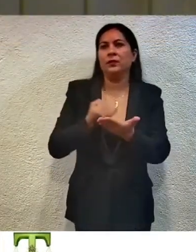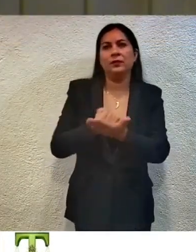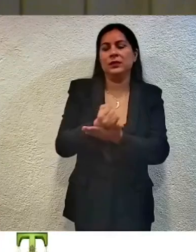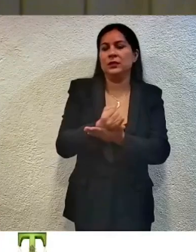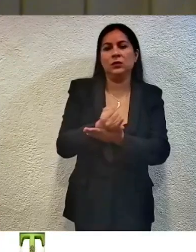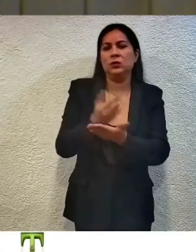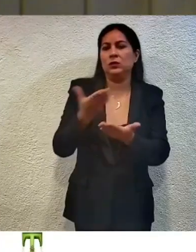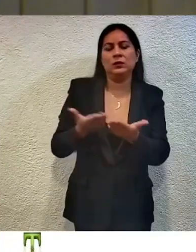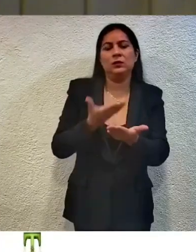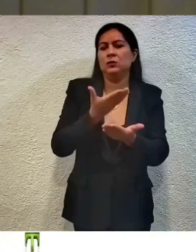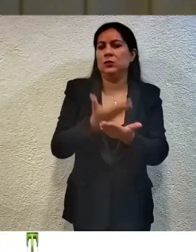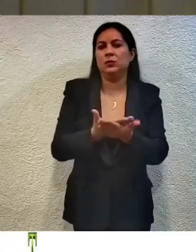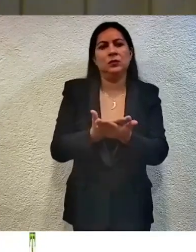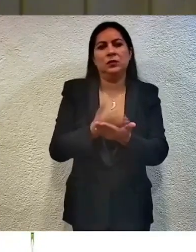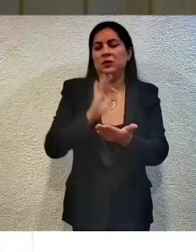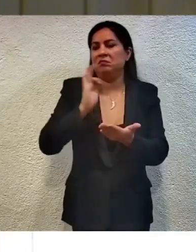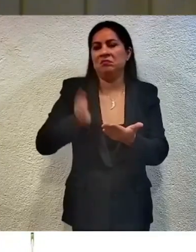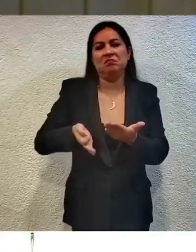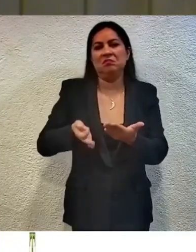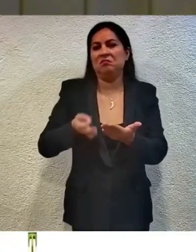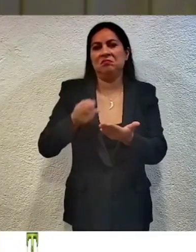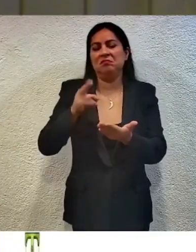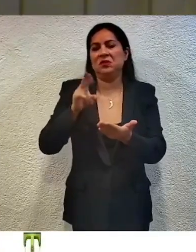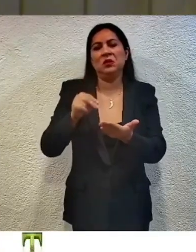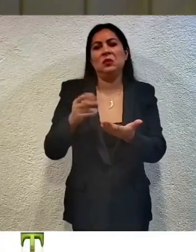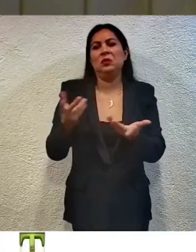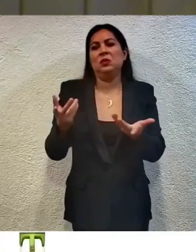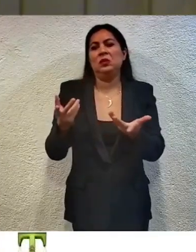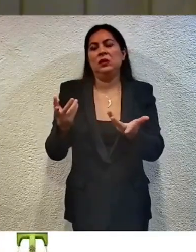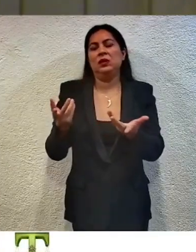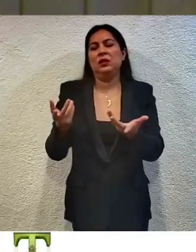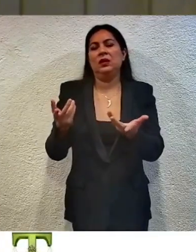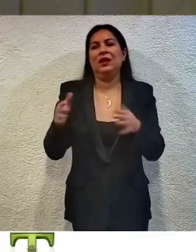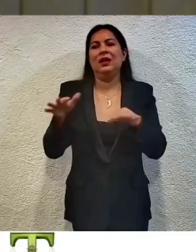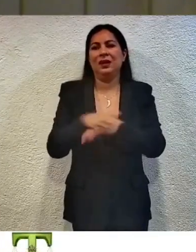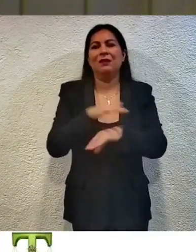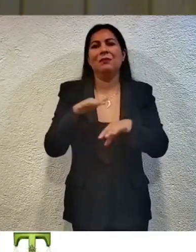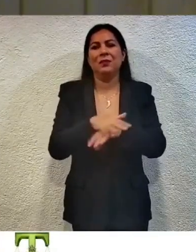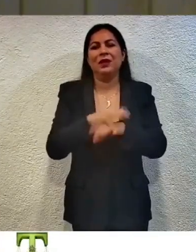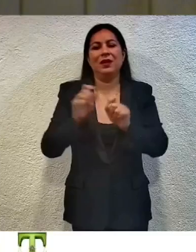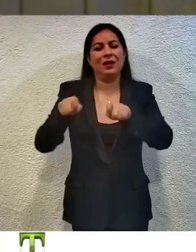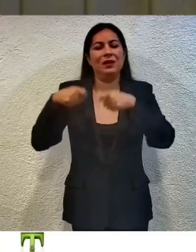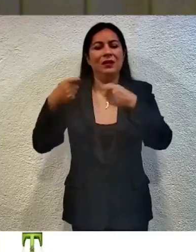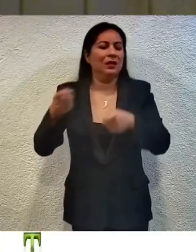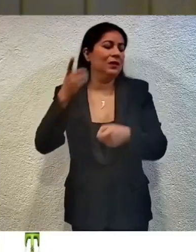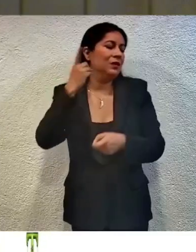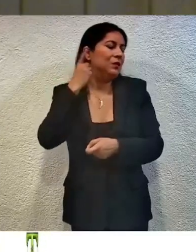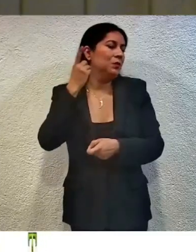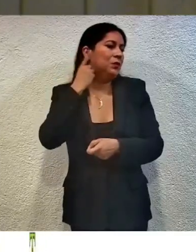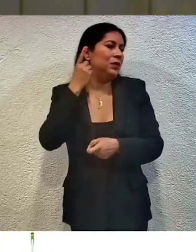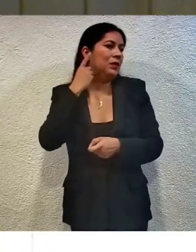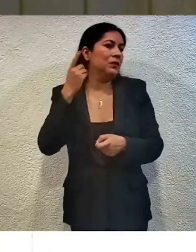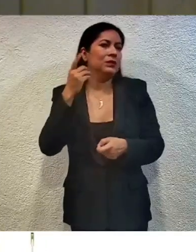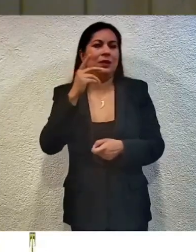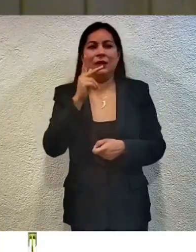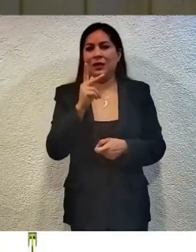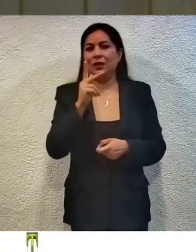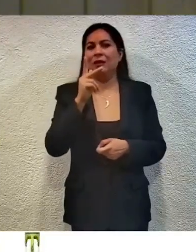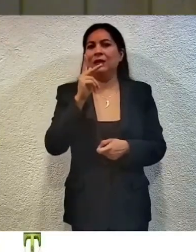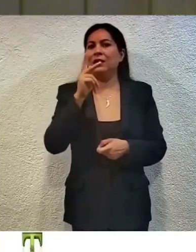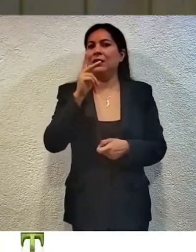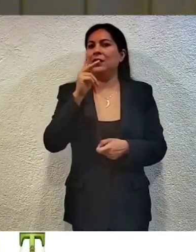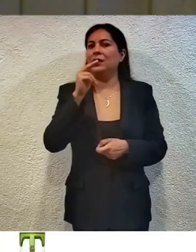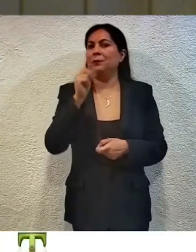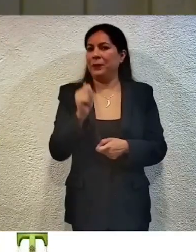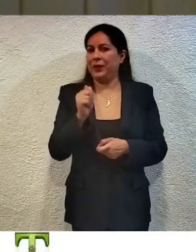nos propone, que corresponde a modificar la asignación de diputados de RP. Comparto